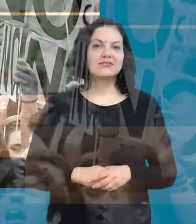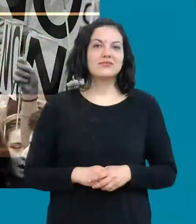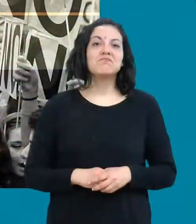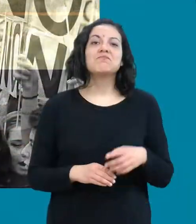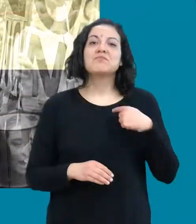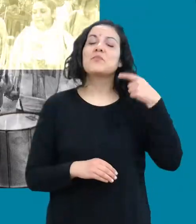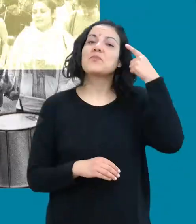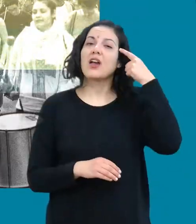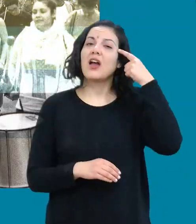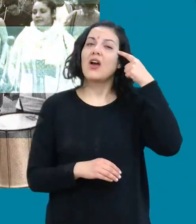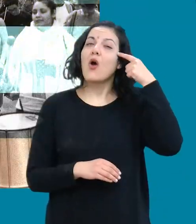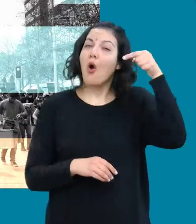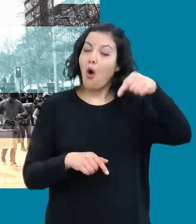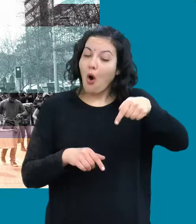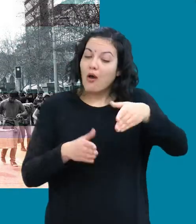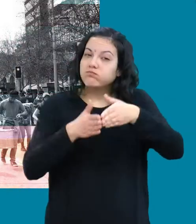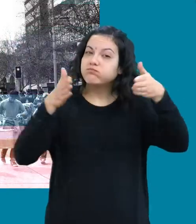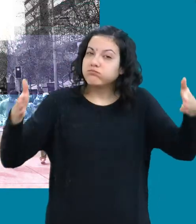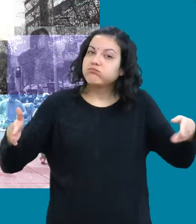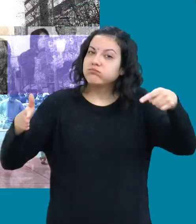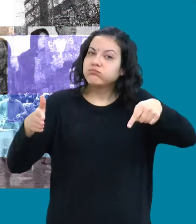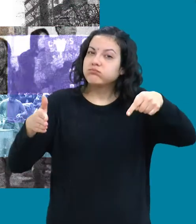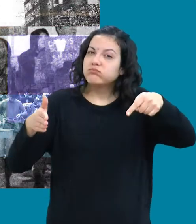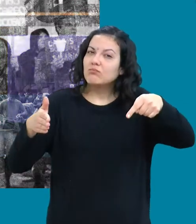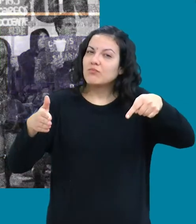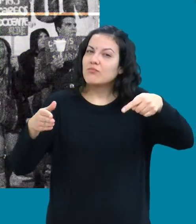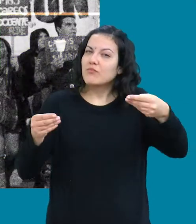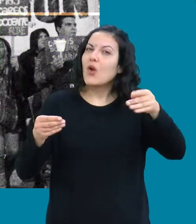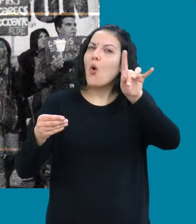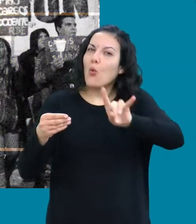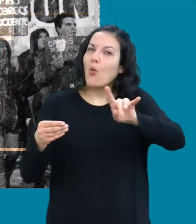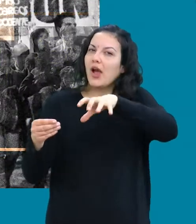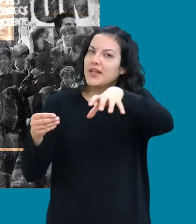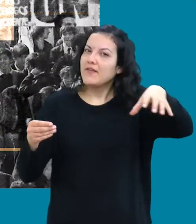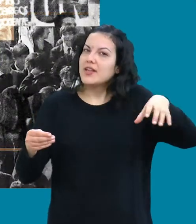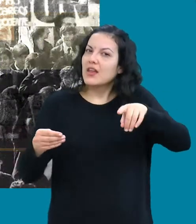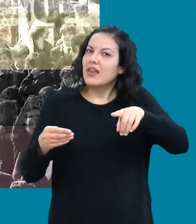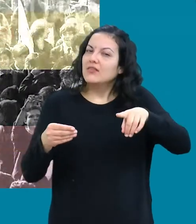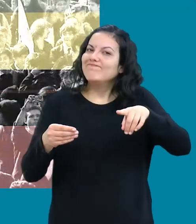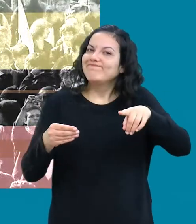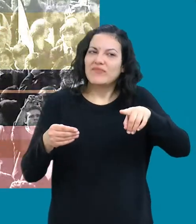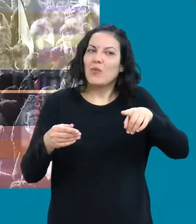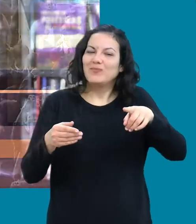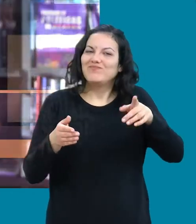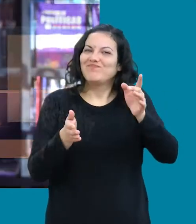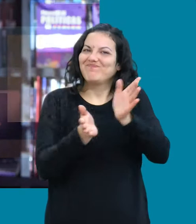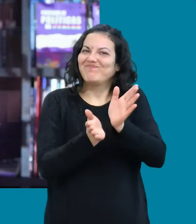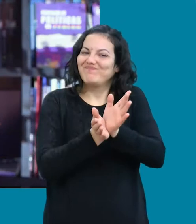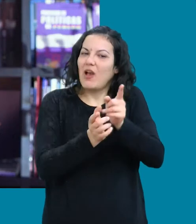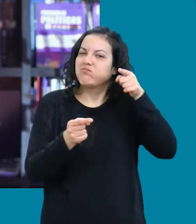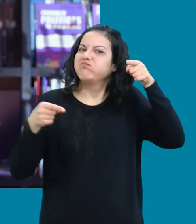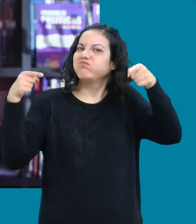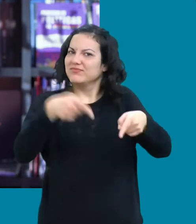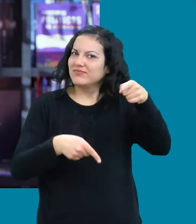Yo creo que estamos hoy en un escenario en el que las universidades resultan un blanco. Estamos hoy en una